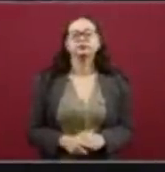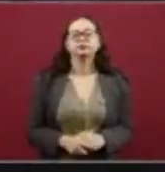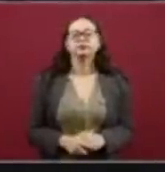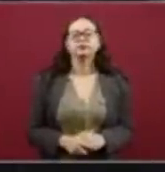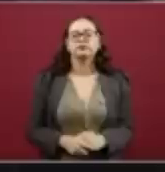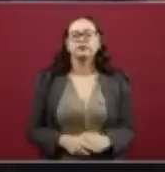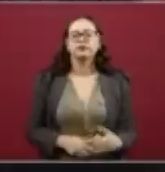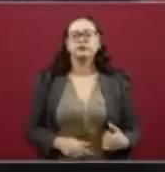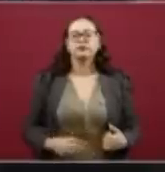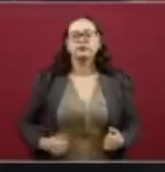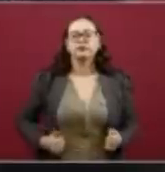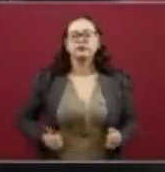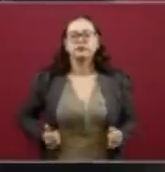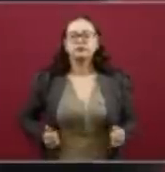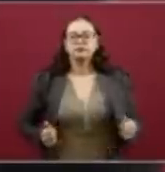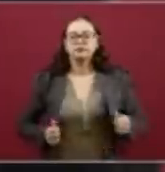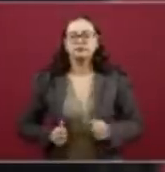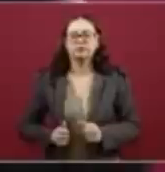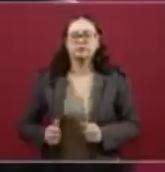es